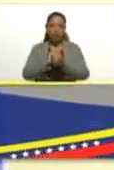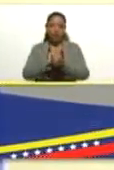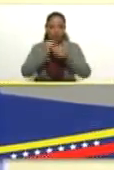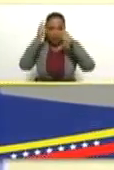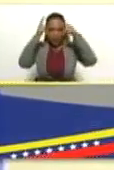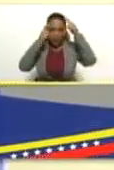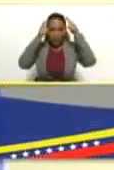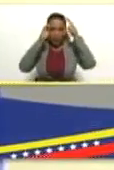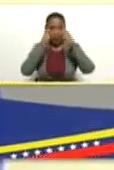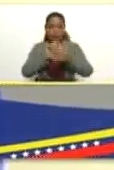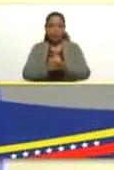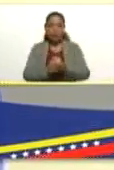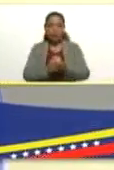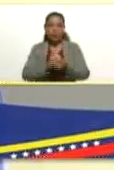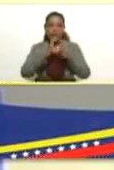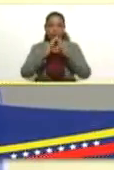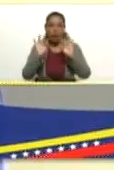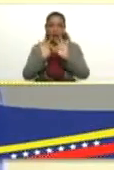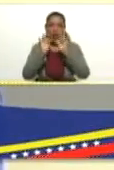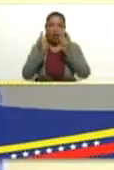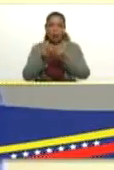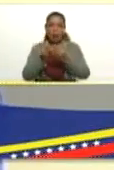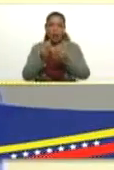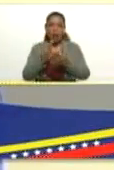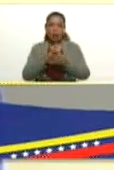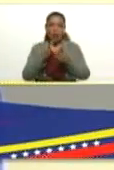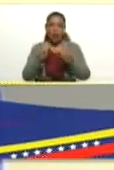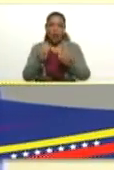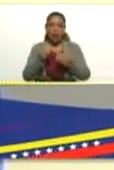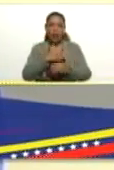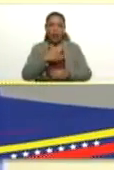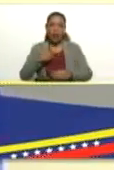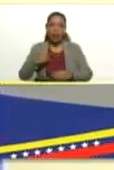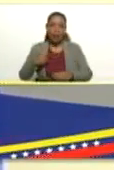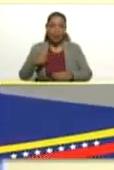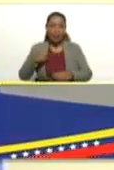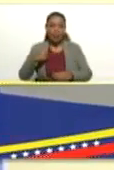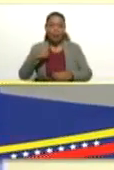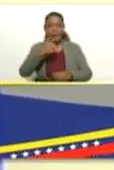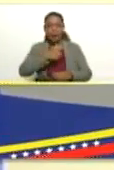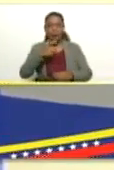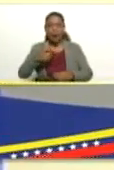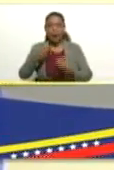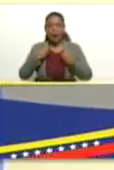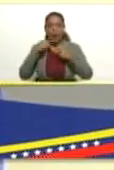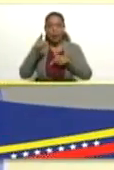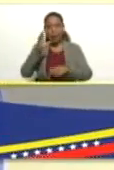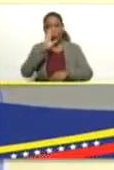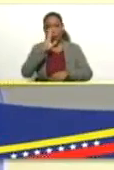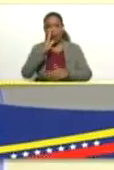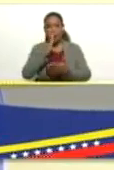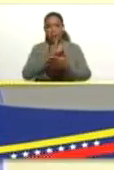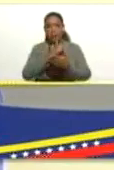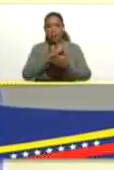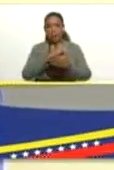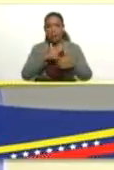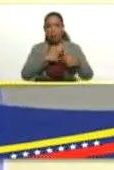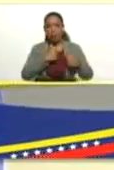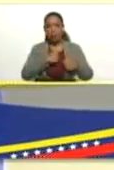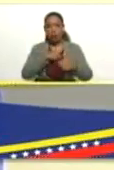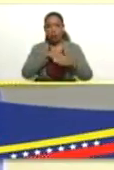Chávez, a toda la familia, a toda la gente querida de Barinas, de nuestro comandante. Siempre en nuestra